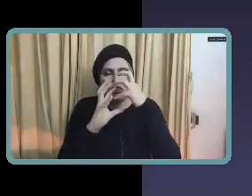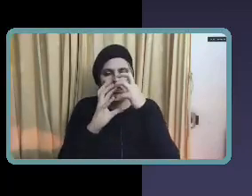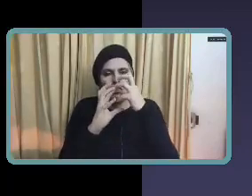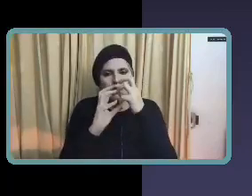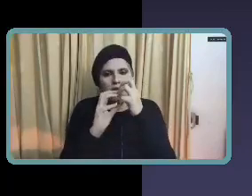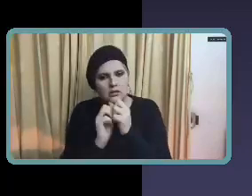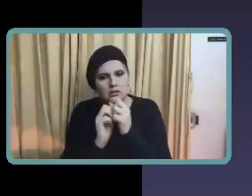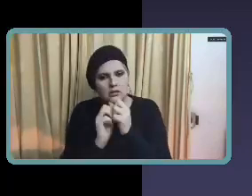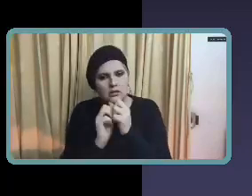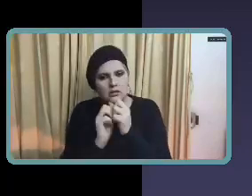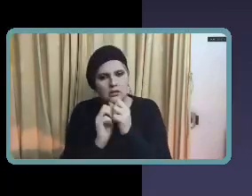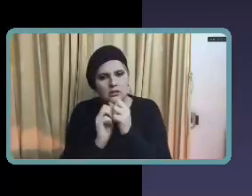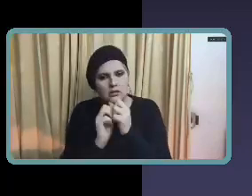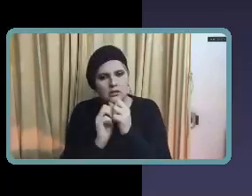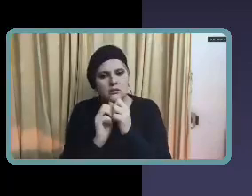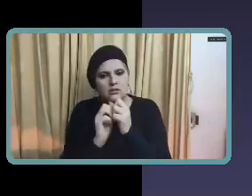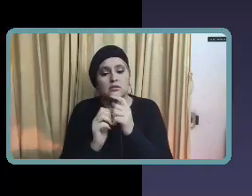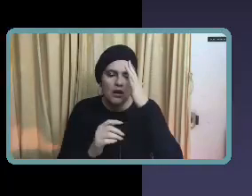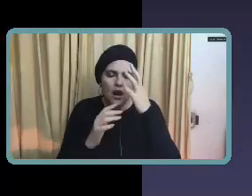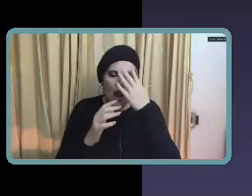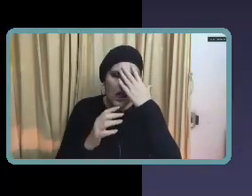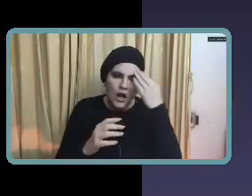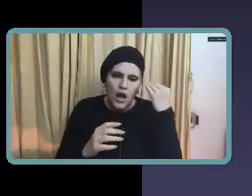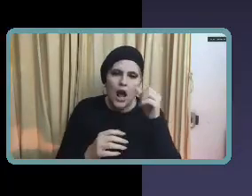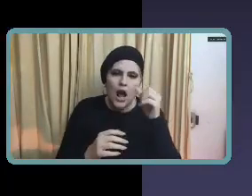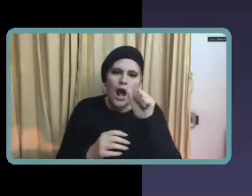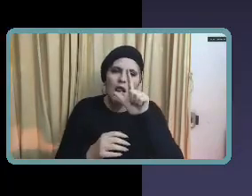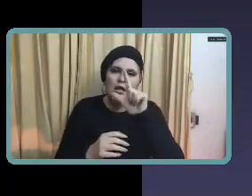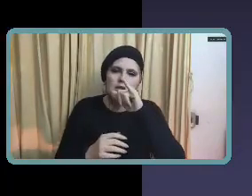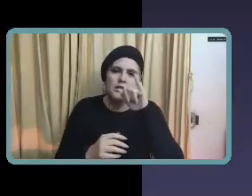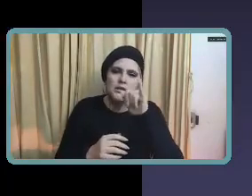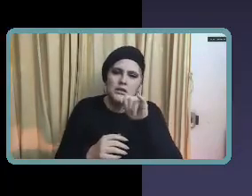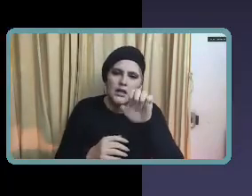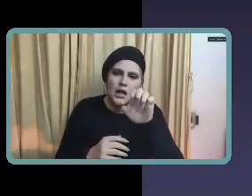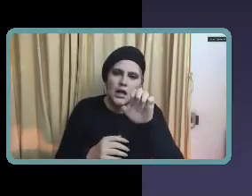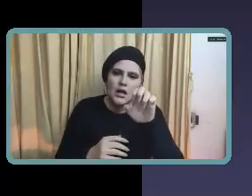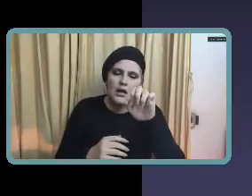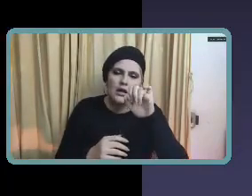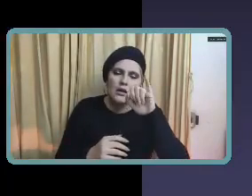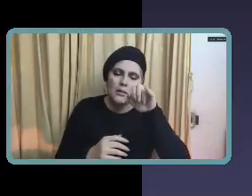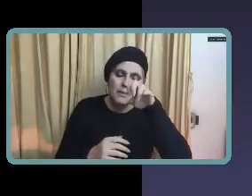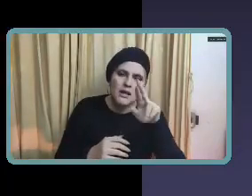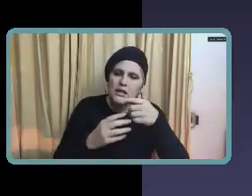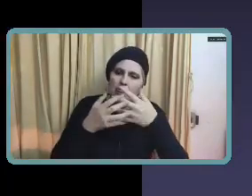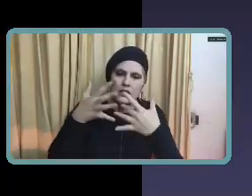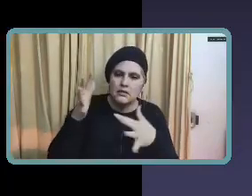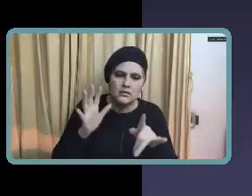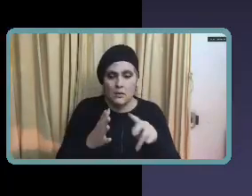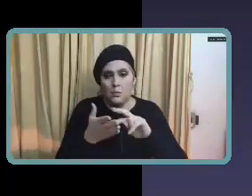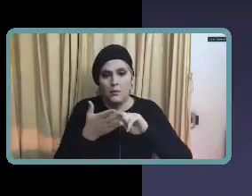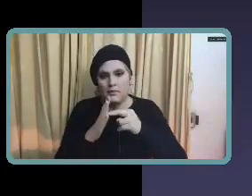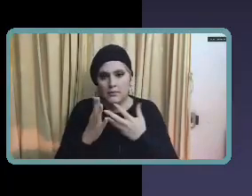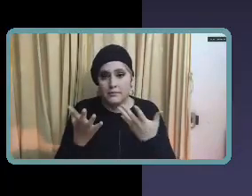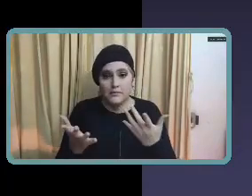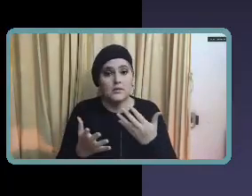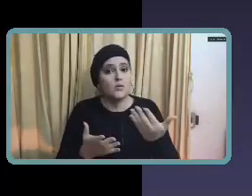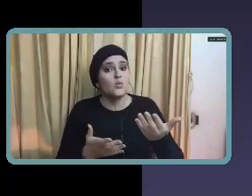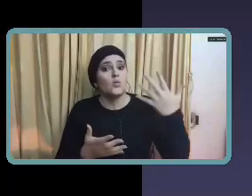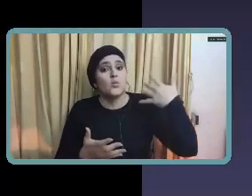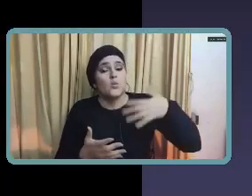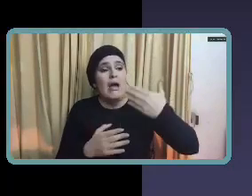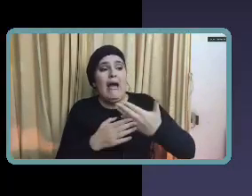digamos, Alzheimer, etc. Por eso es tan importante las primeras etapas de la vida de nuestros niños, que tenemos que